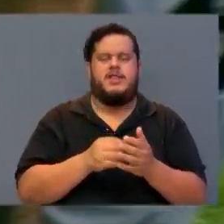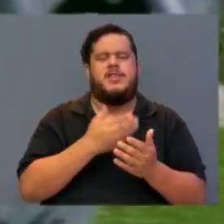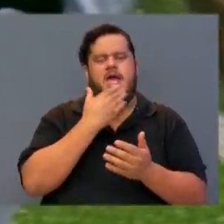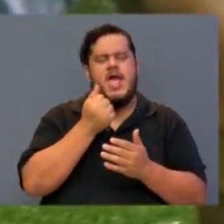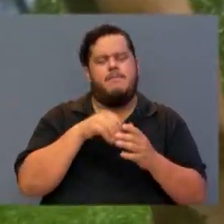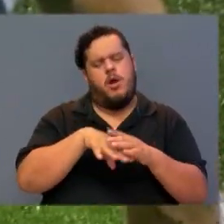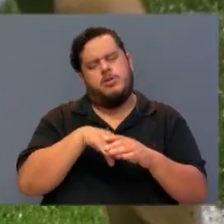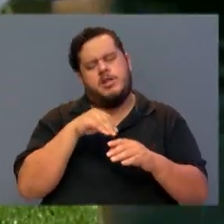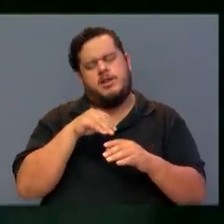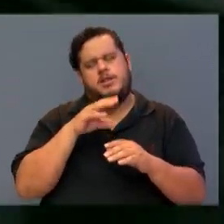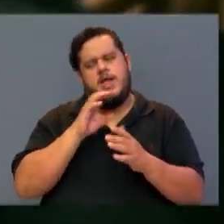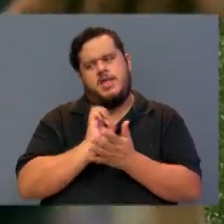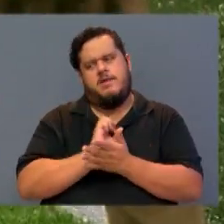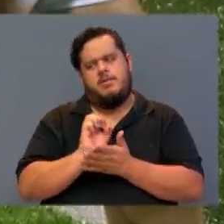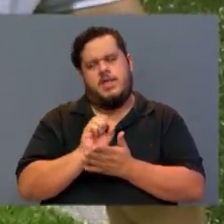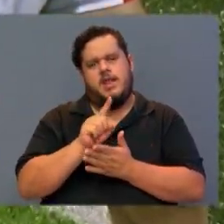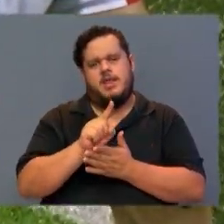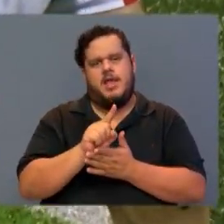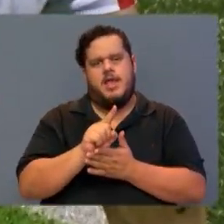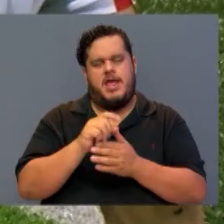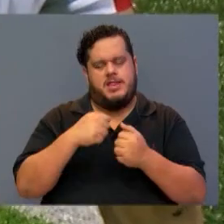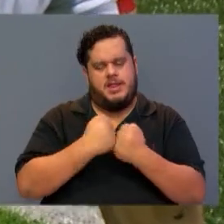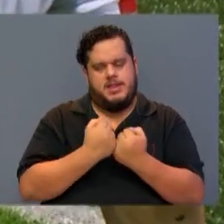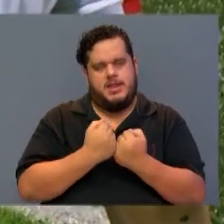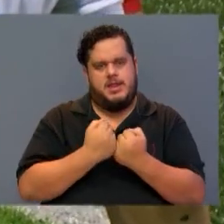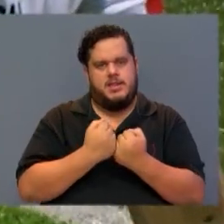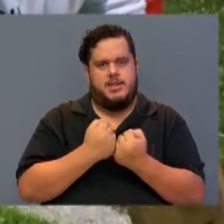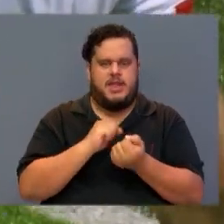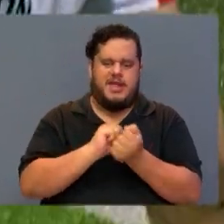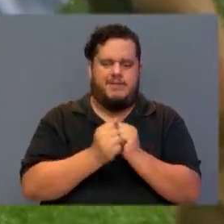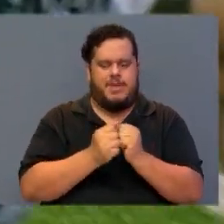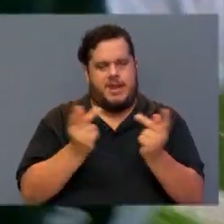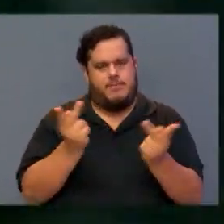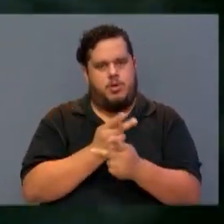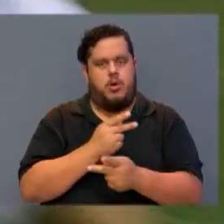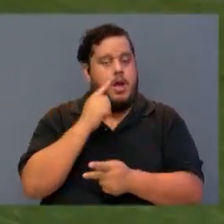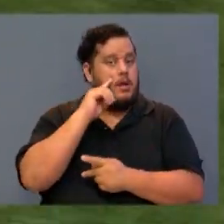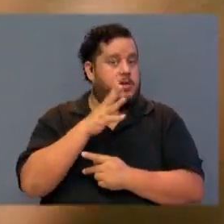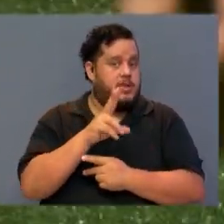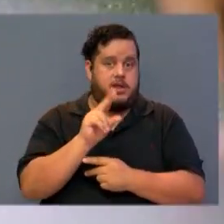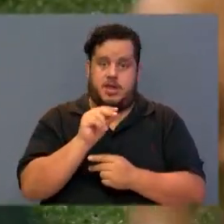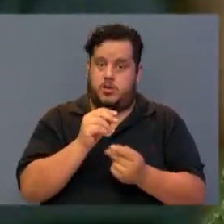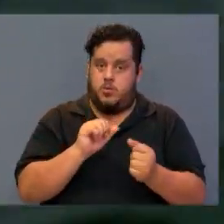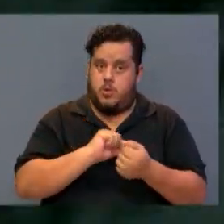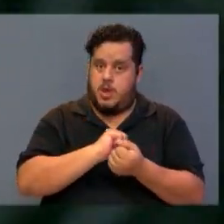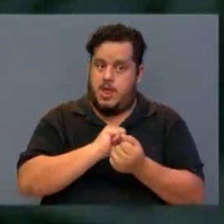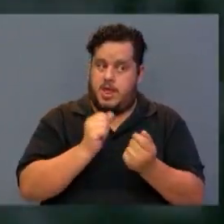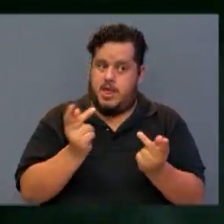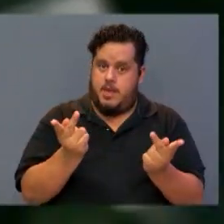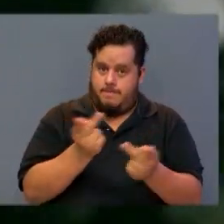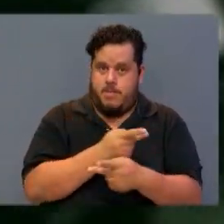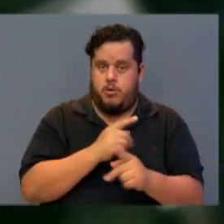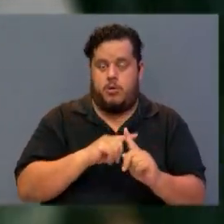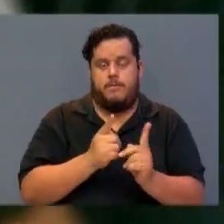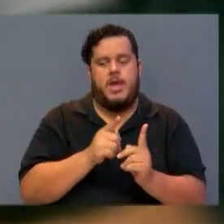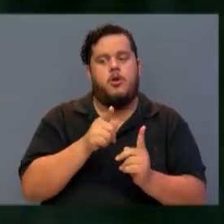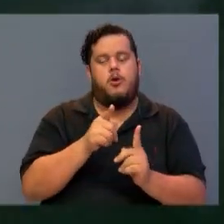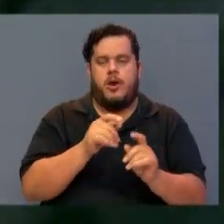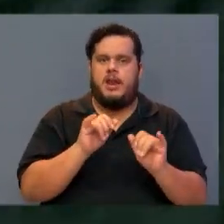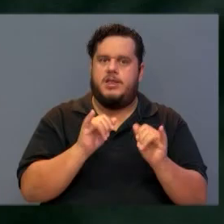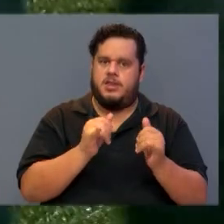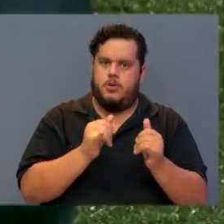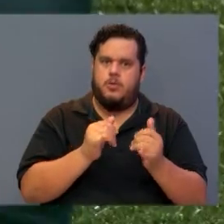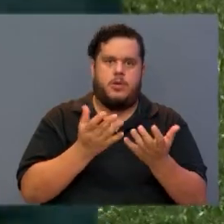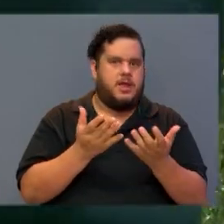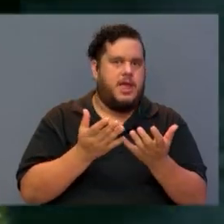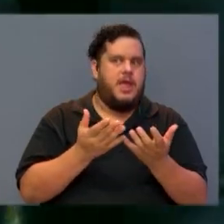y evitar que tal vez ese en 15 empeorara, pareciera que no empeoró, pero la verdad que se jugó el chance de que se perdiera el